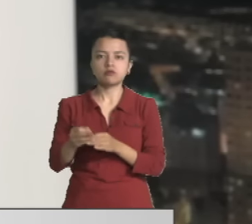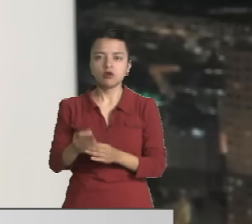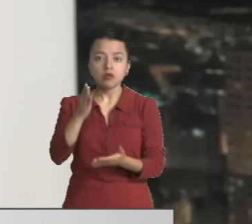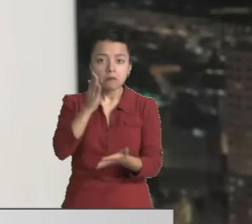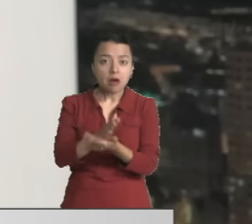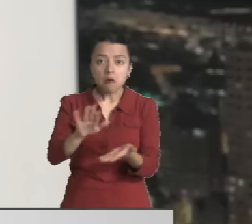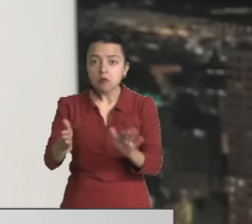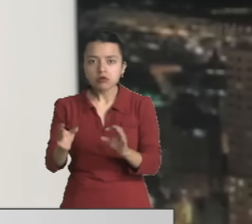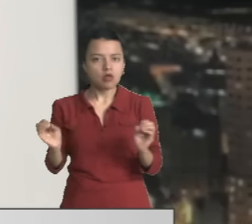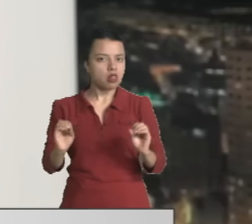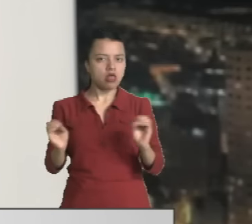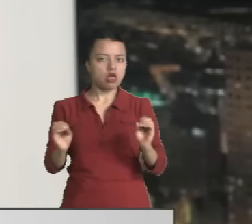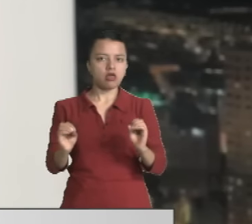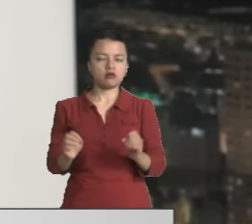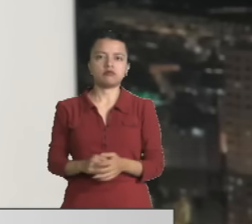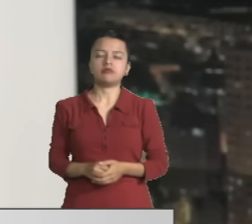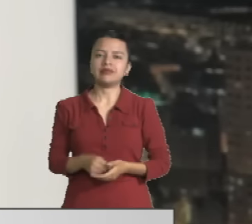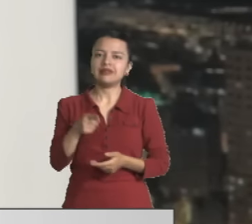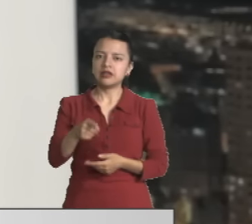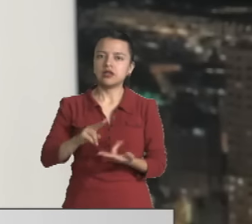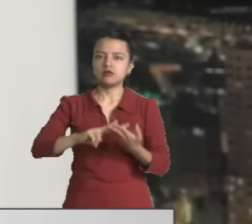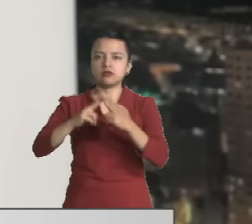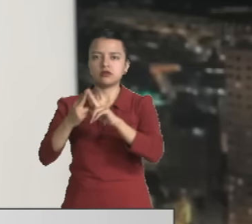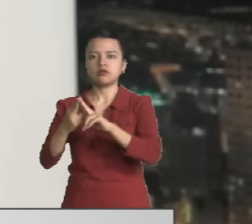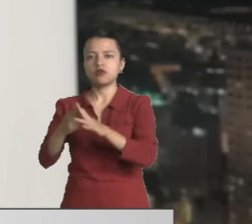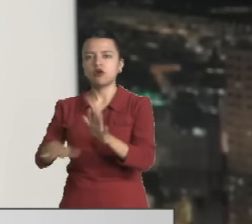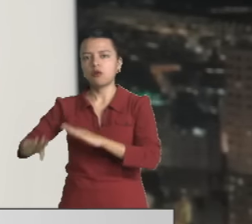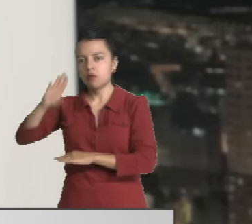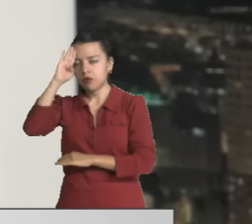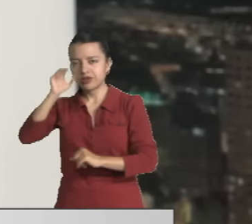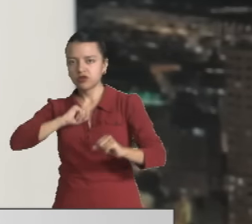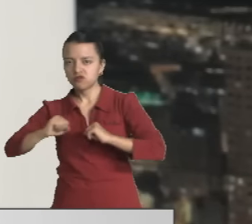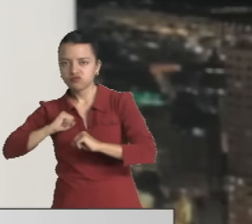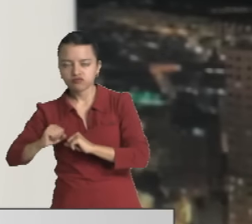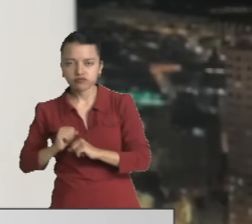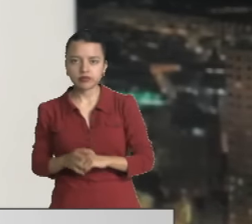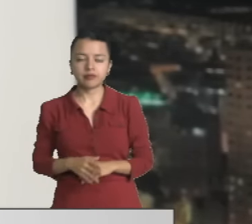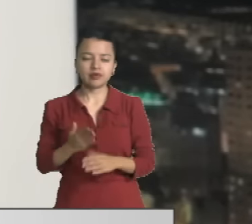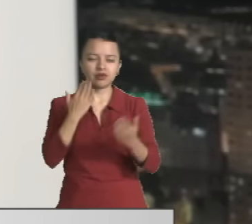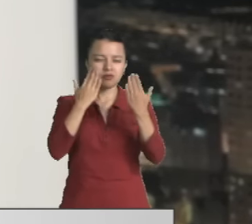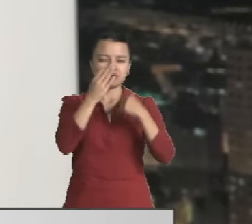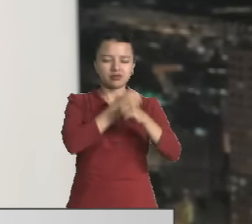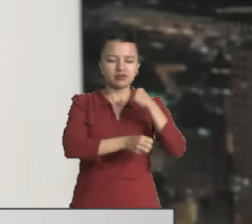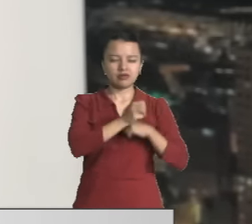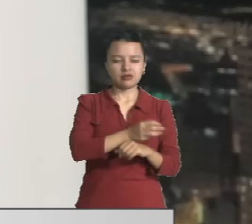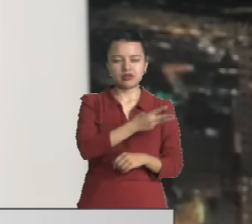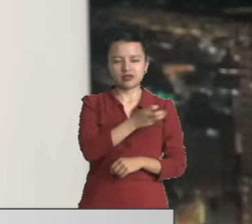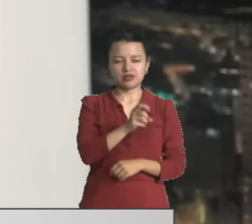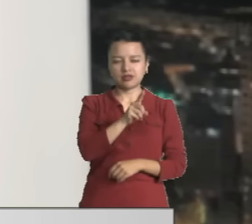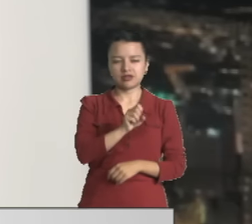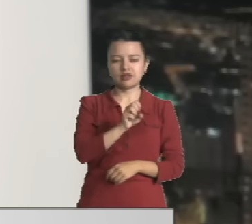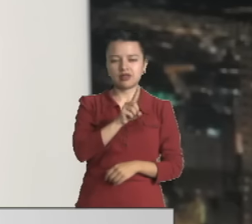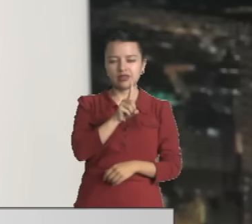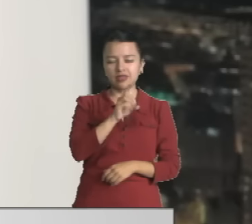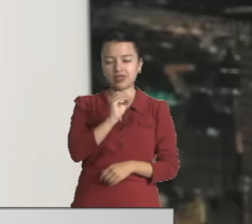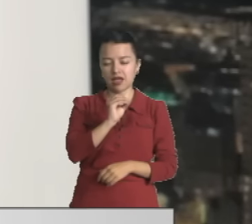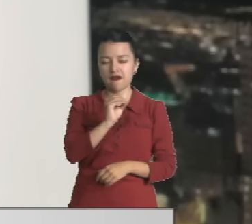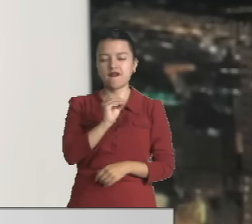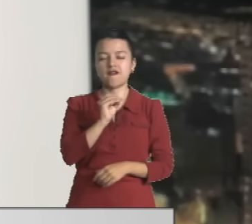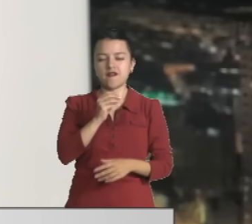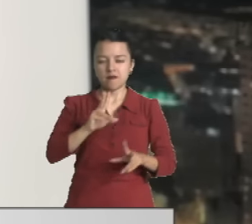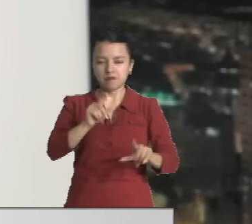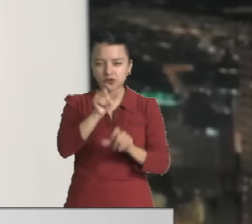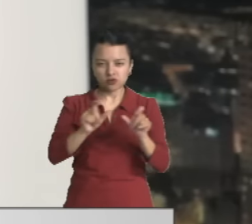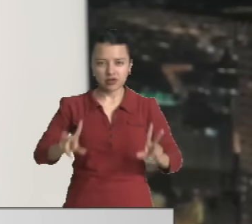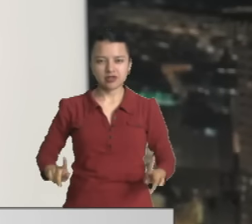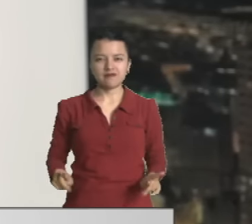casos de homicidio, que eso, digamos, está alineado a esa cifra de reducción que hoy tenemos, ¿no? Tenemos 360 vidas salvadas con relación al año